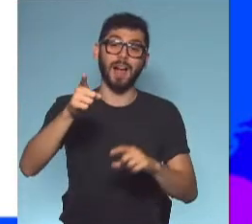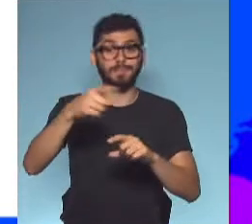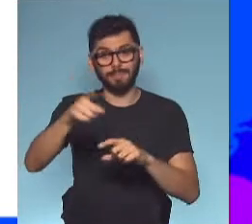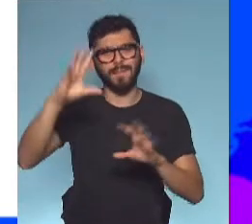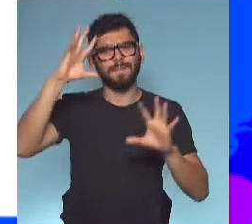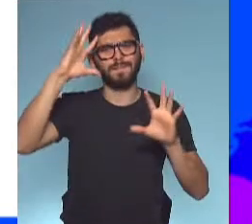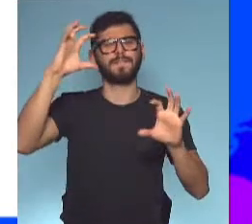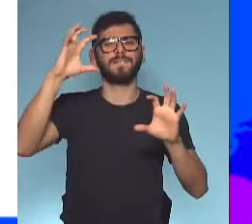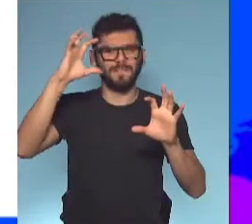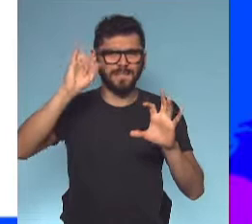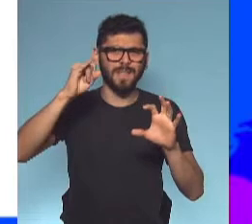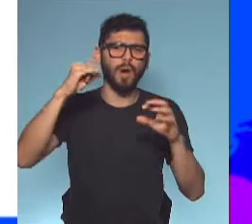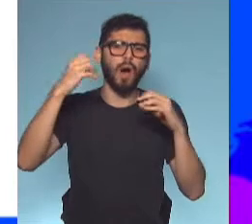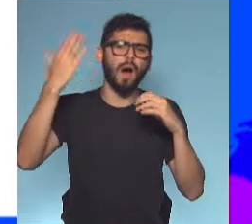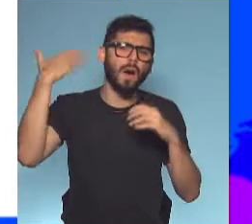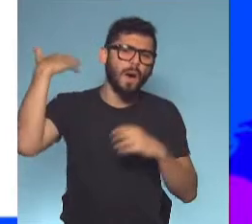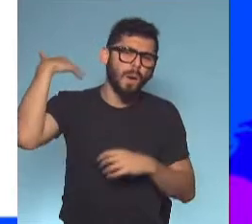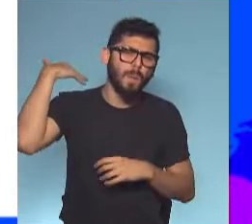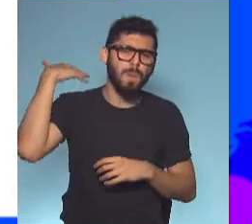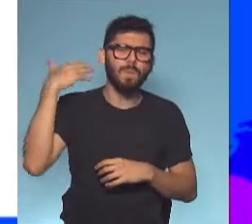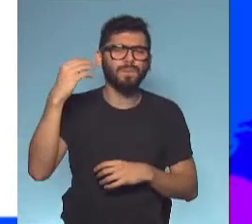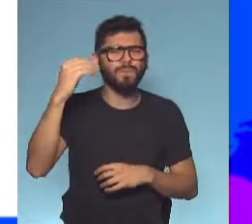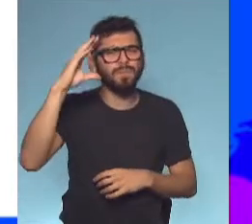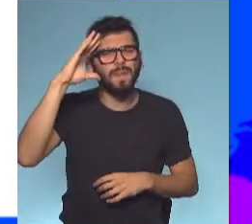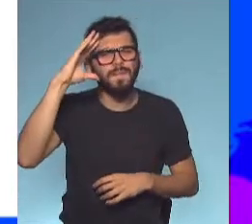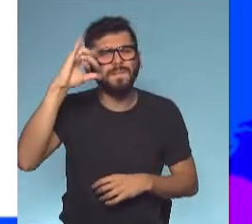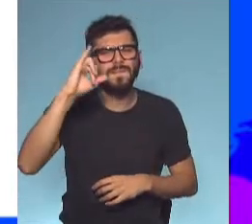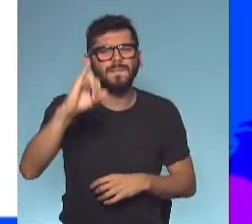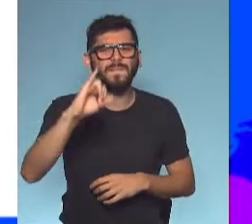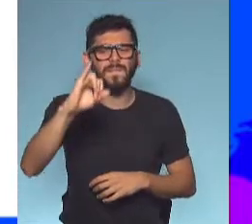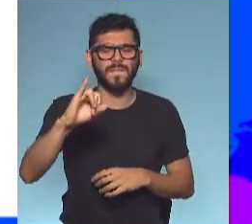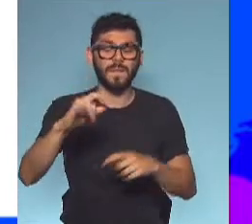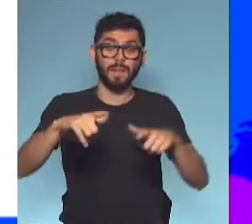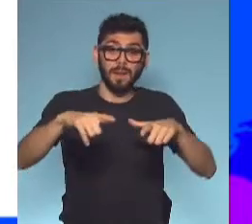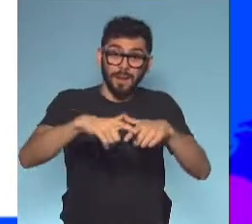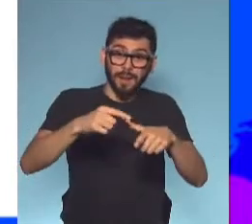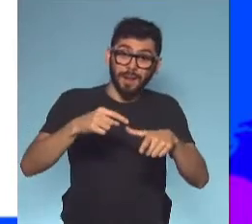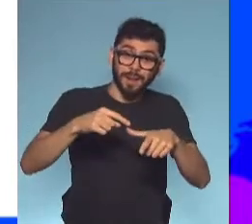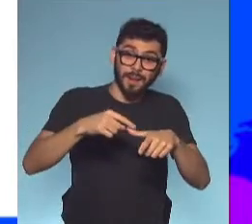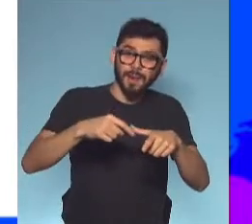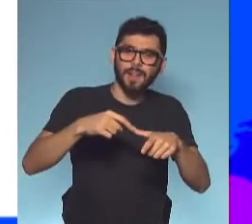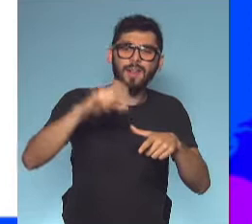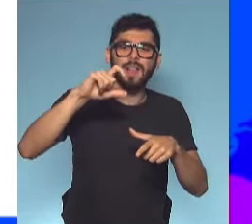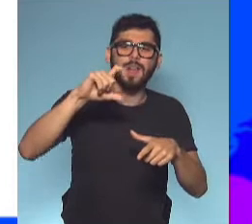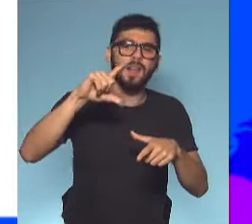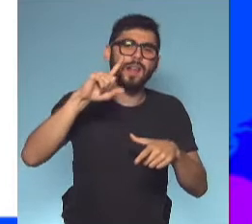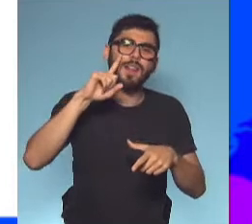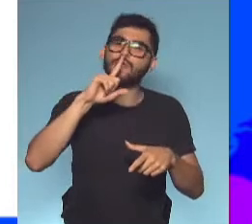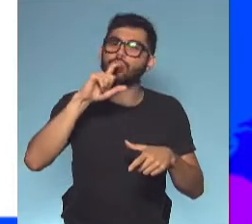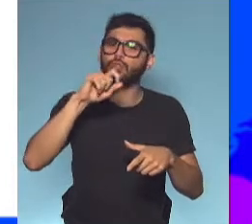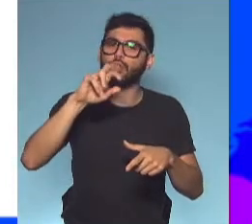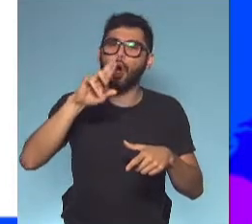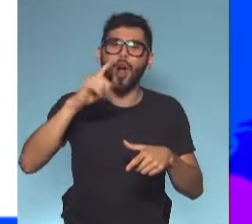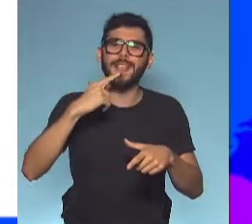rememoramos un poquitito ejercicios pasados? ¿Se acuerdan que habíamos hablado de que el clítoris no solamente era lo que